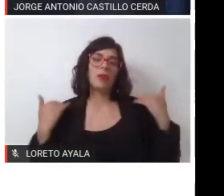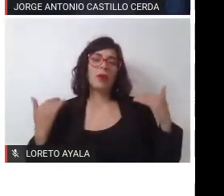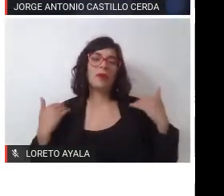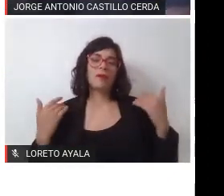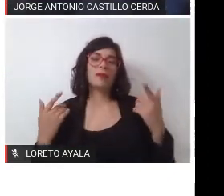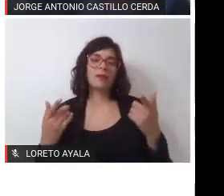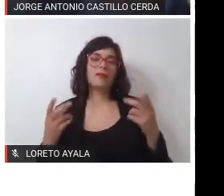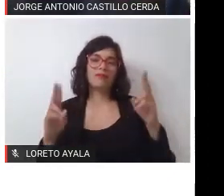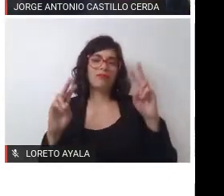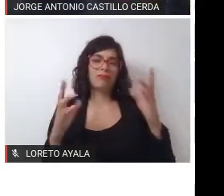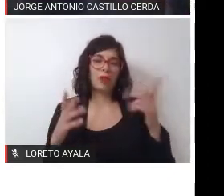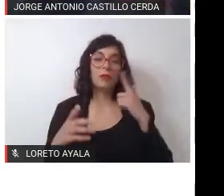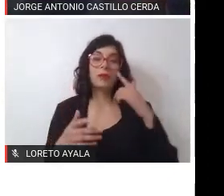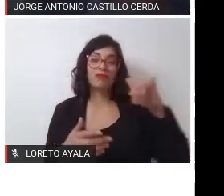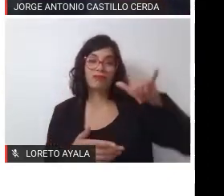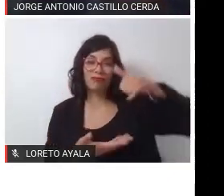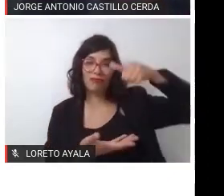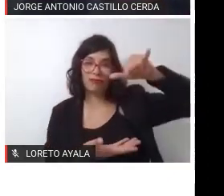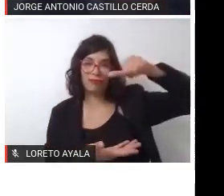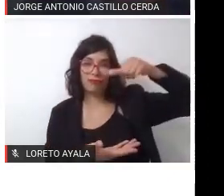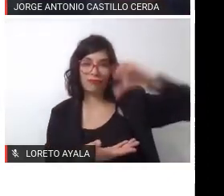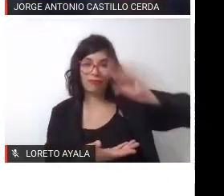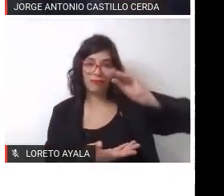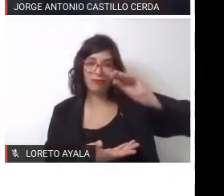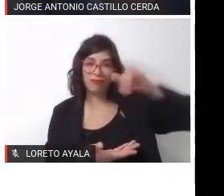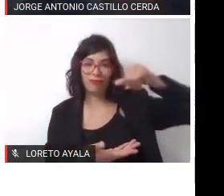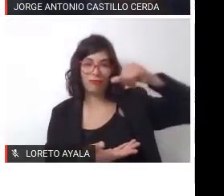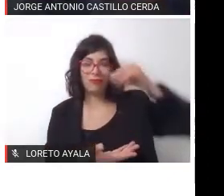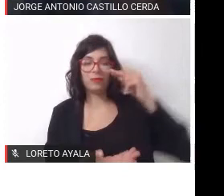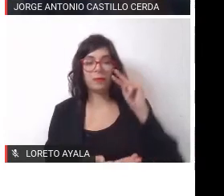estas marionetas, ¿ya?